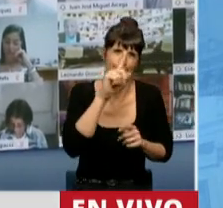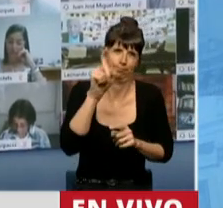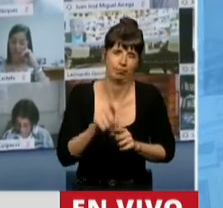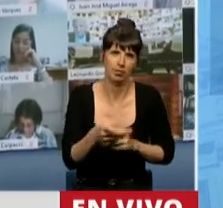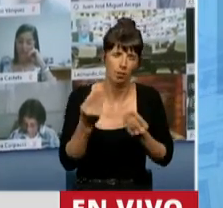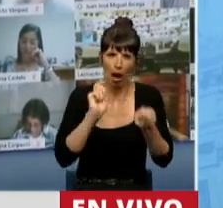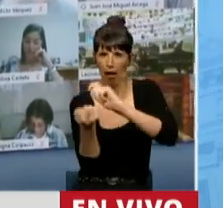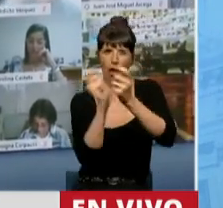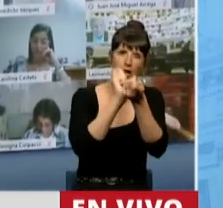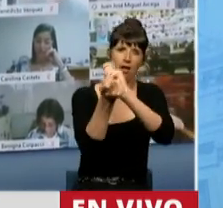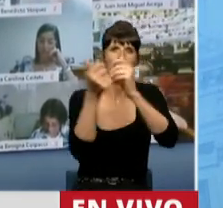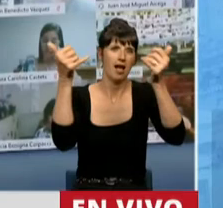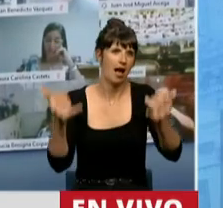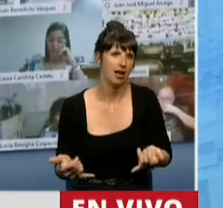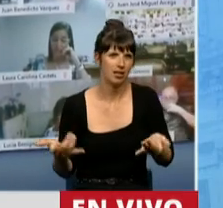tenemos que